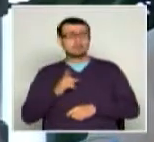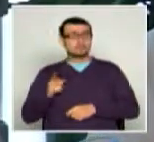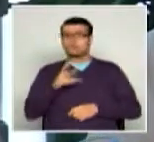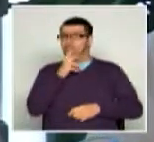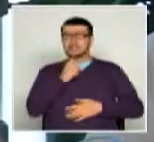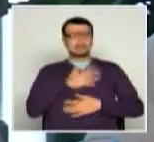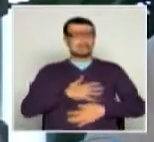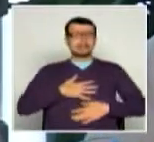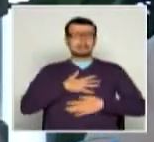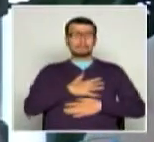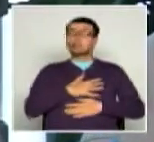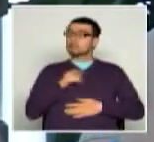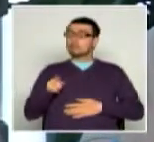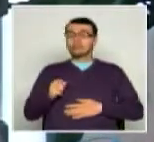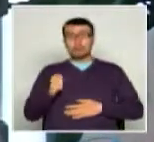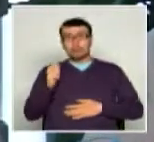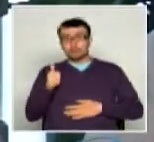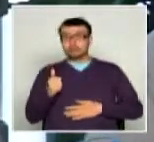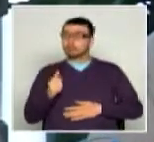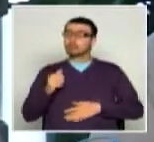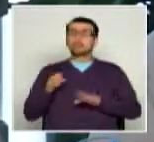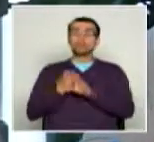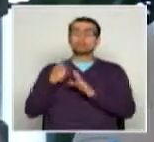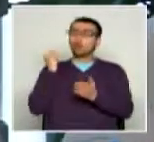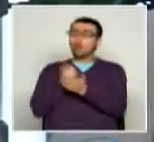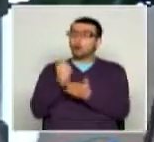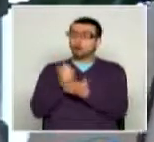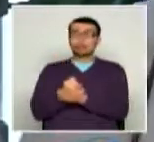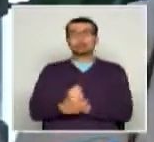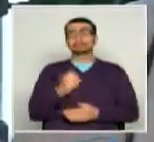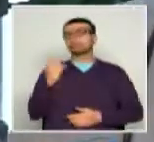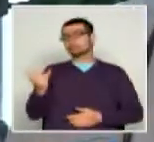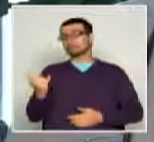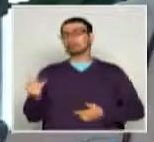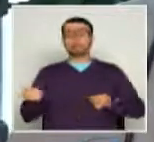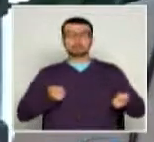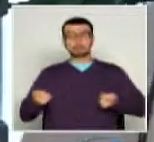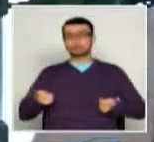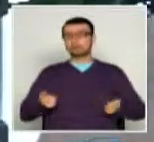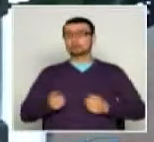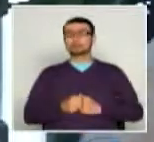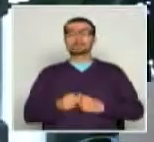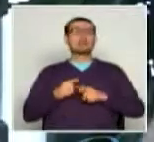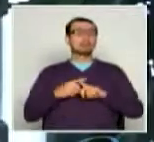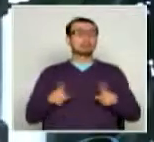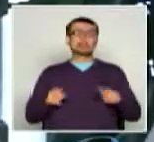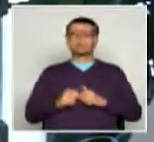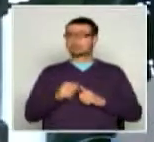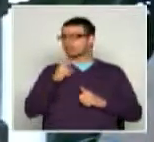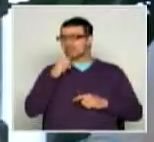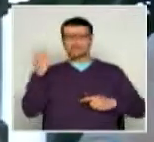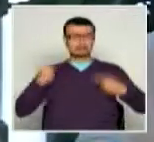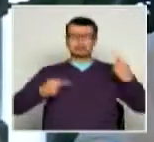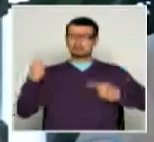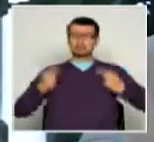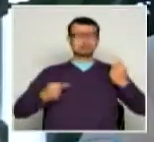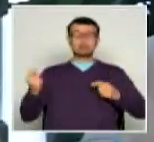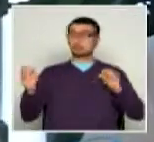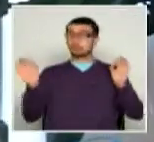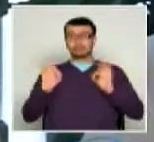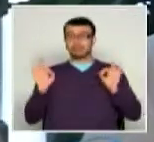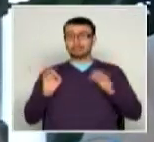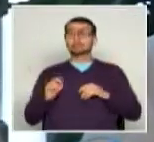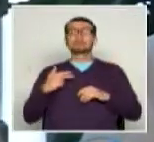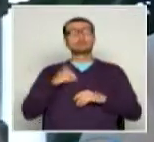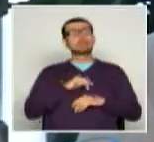tolerarlos, casi que los obligan a tener que tomar este tipo de tratamientos. Pero para no entrar en discusión, lo que